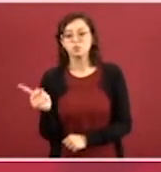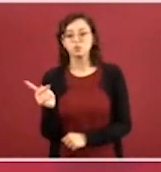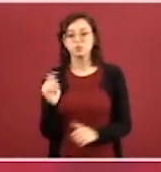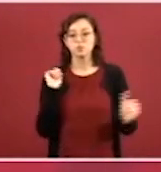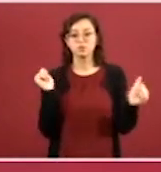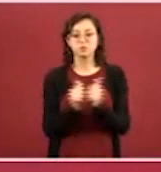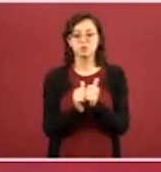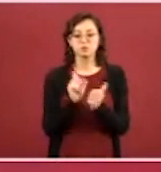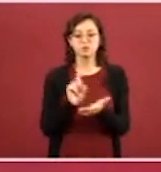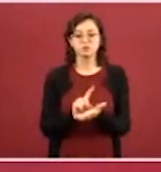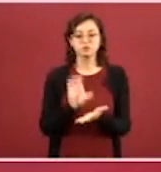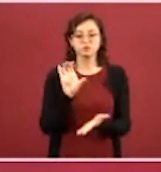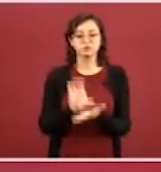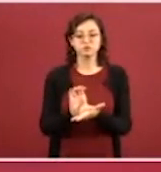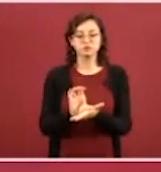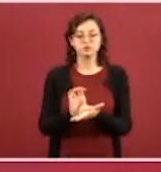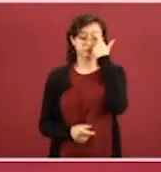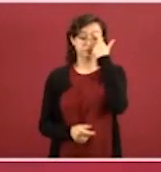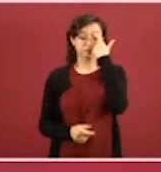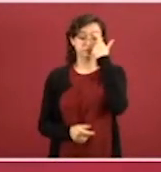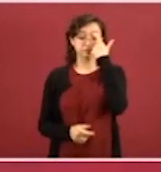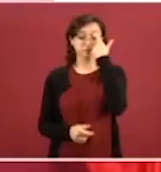con discapacidad.